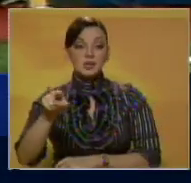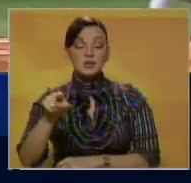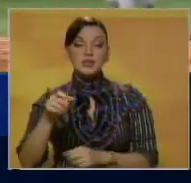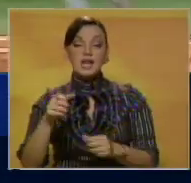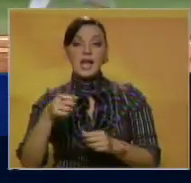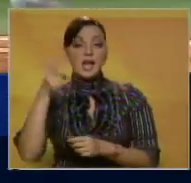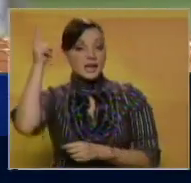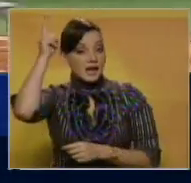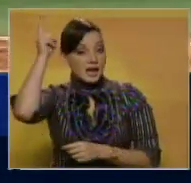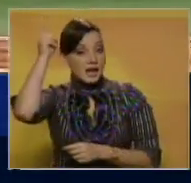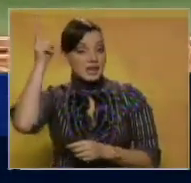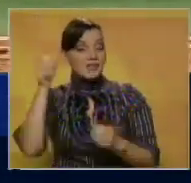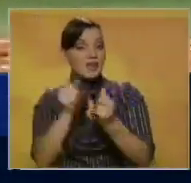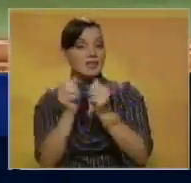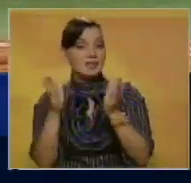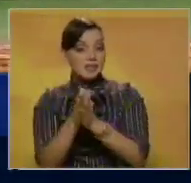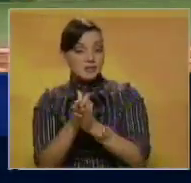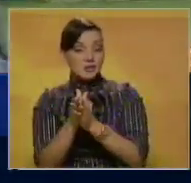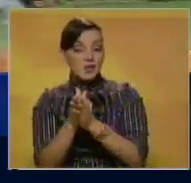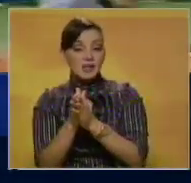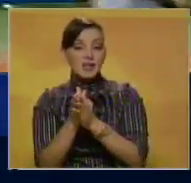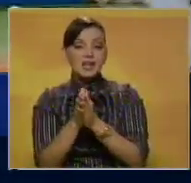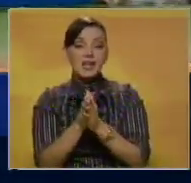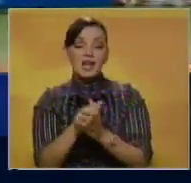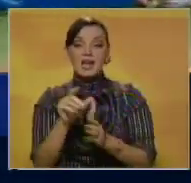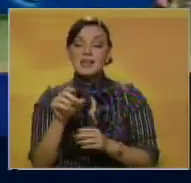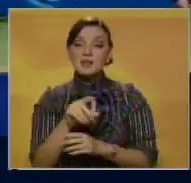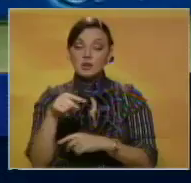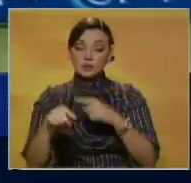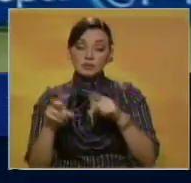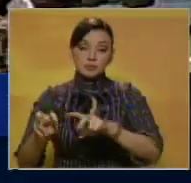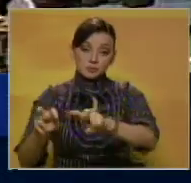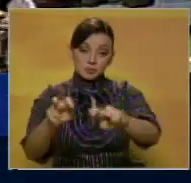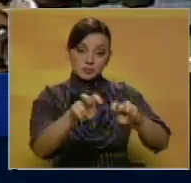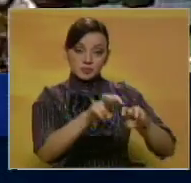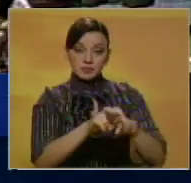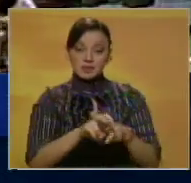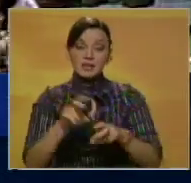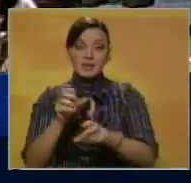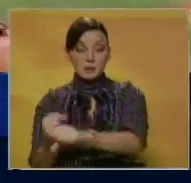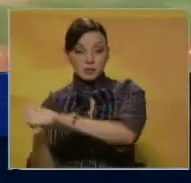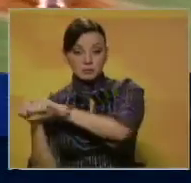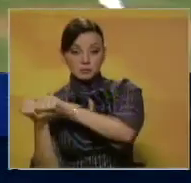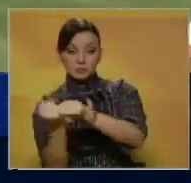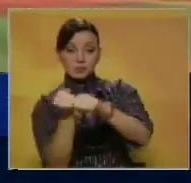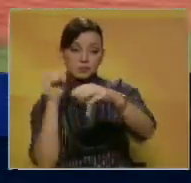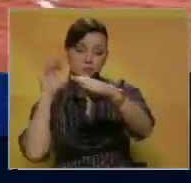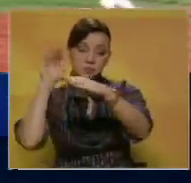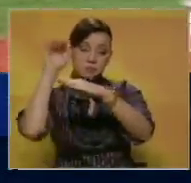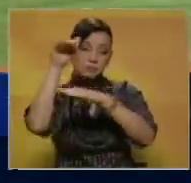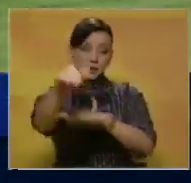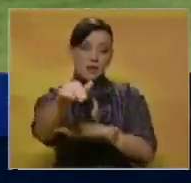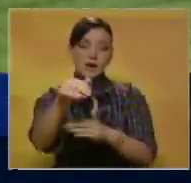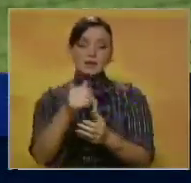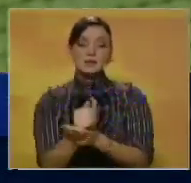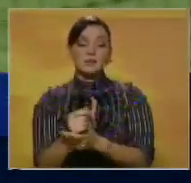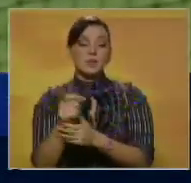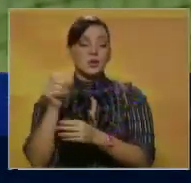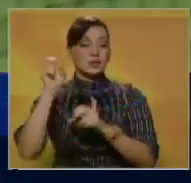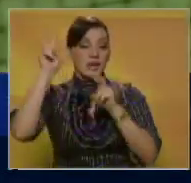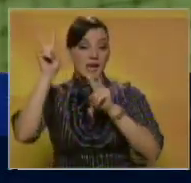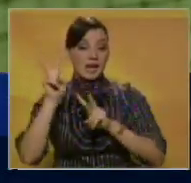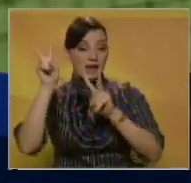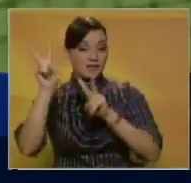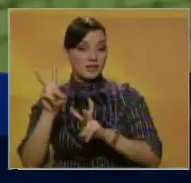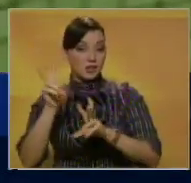primera entrada y 2 más en el segundo capítulo. Dennis Fitz ligó de 3-1 con jonrón, 3 remolcadas y 1 anotada. La victoria fue para Kelvin Marte,